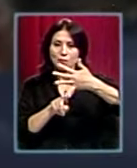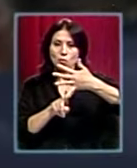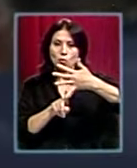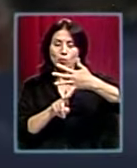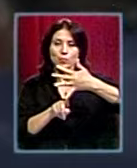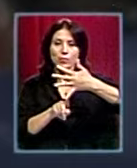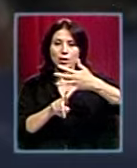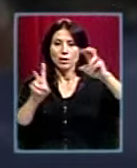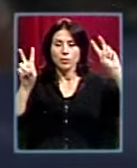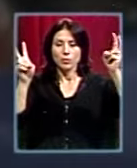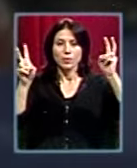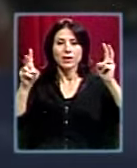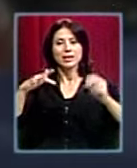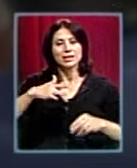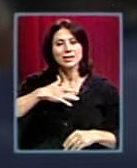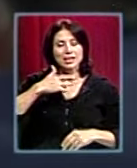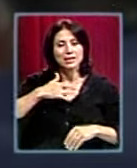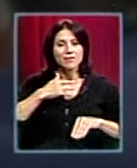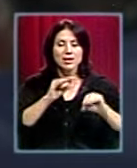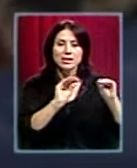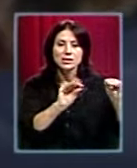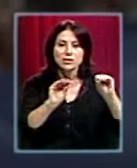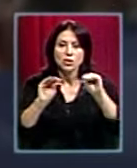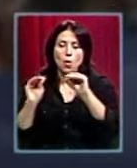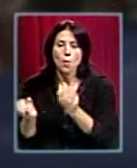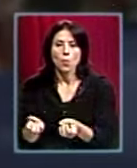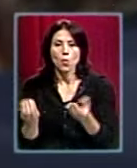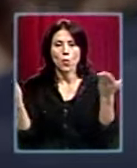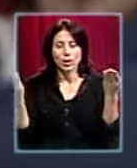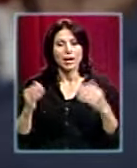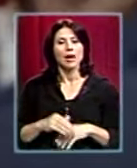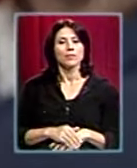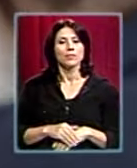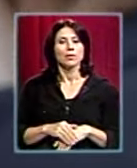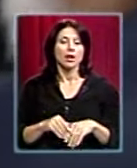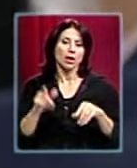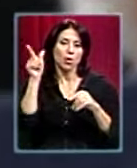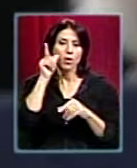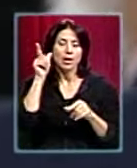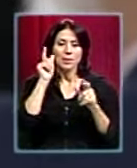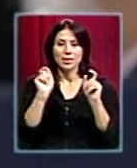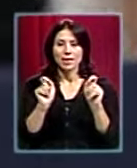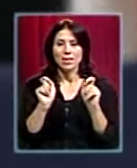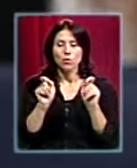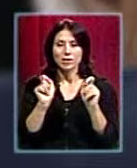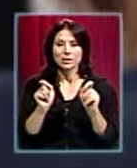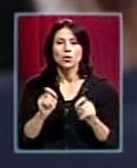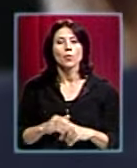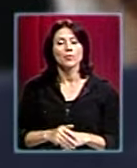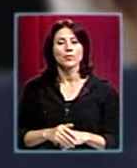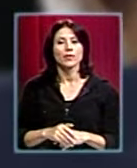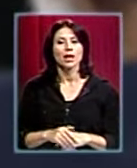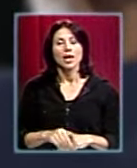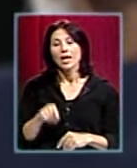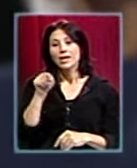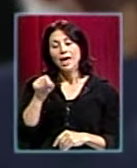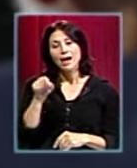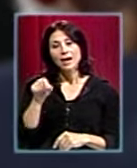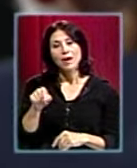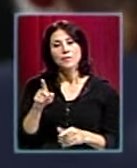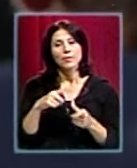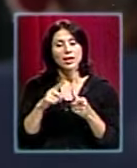de sensibilización pública y obviamente educación. Aquí estamos. Y educación, ¿verdad? Y acá